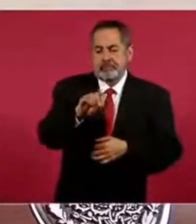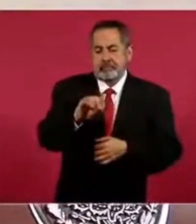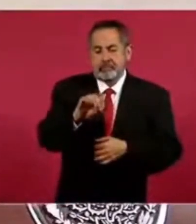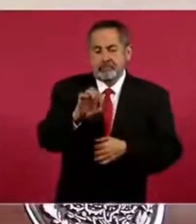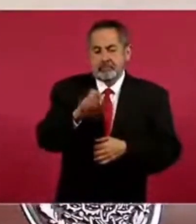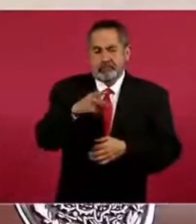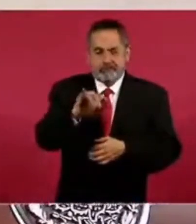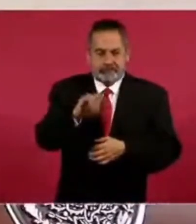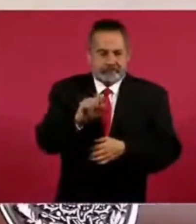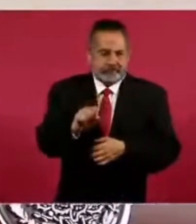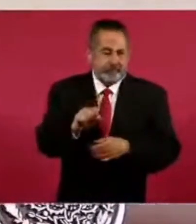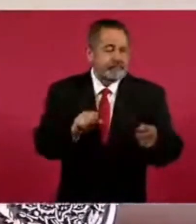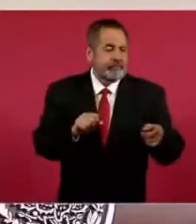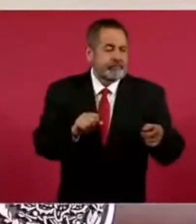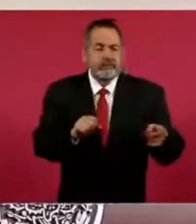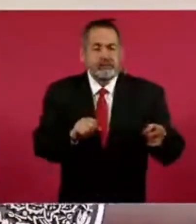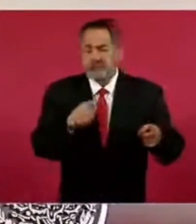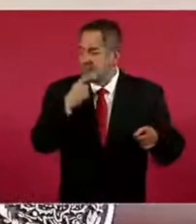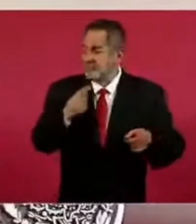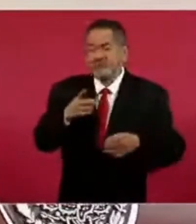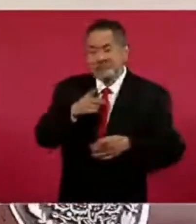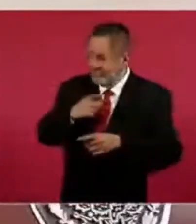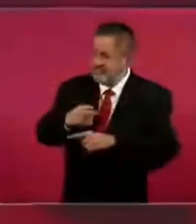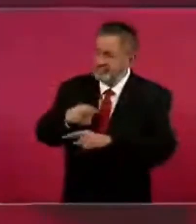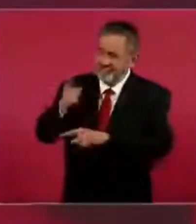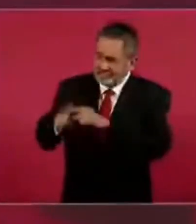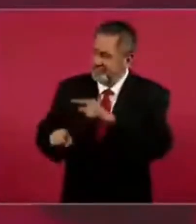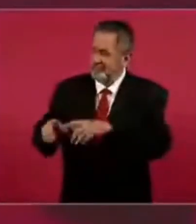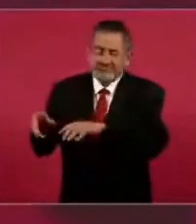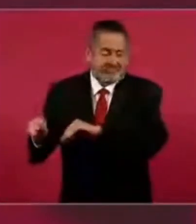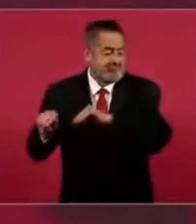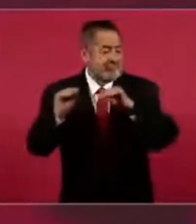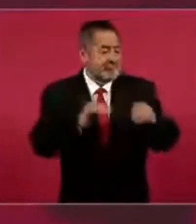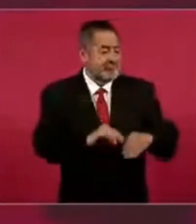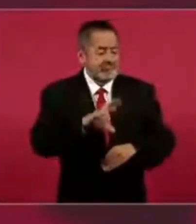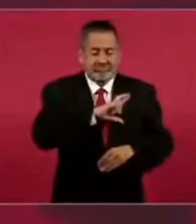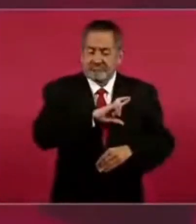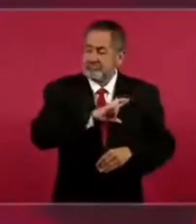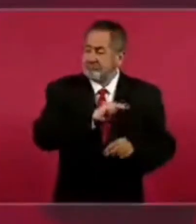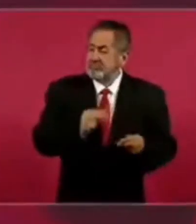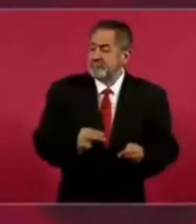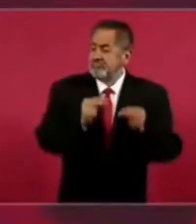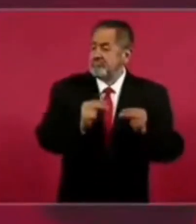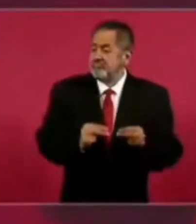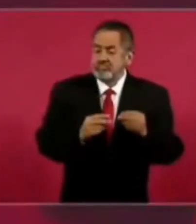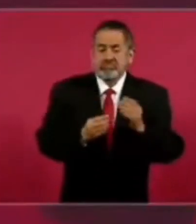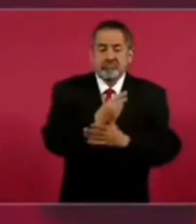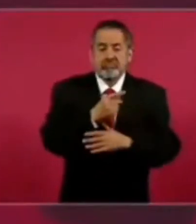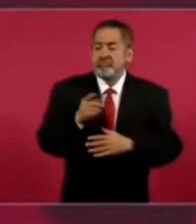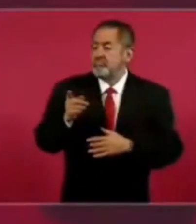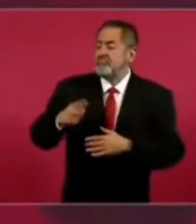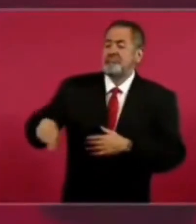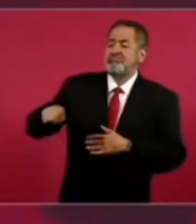decía que había que privatizar, ¿no?, la educación, porque los maestros